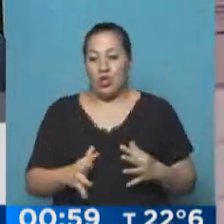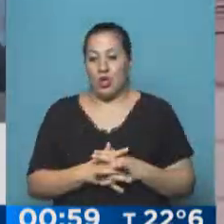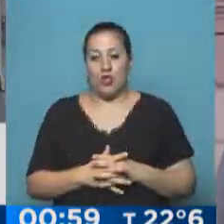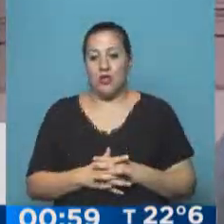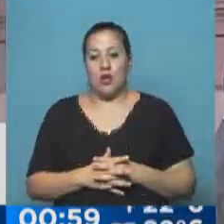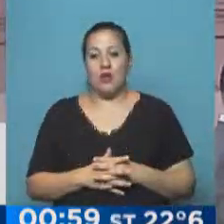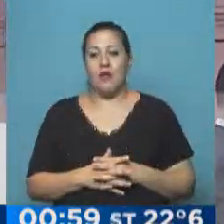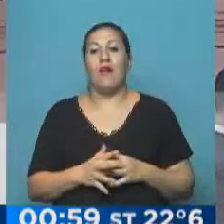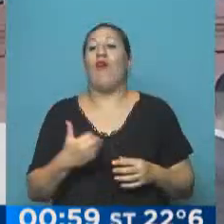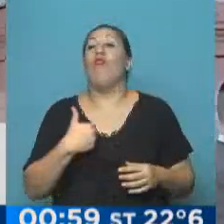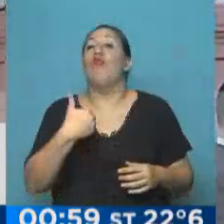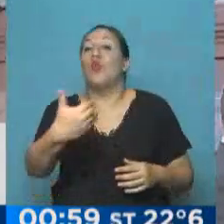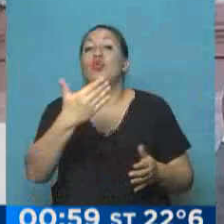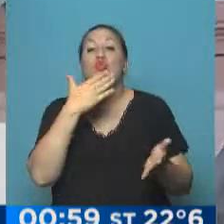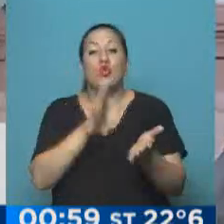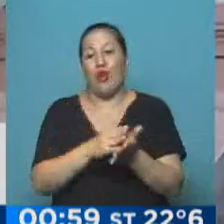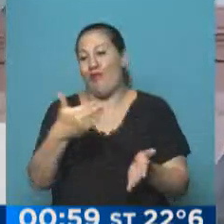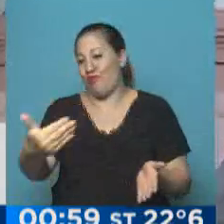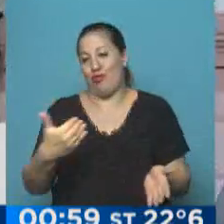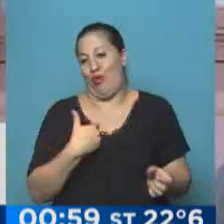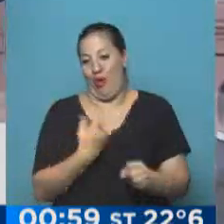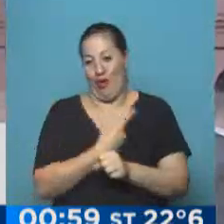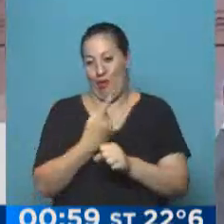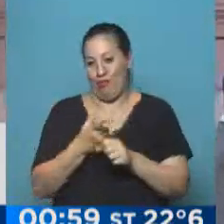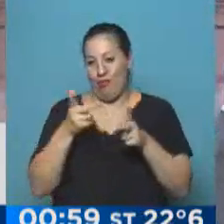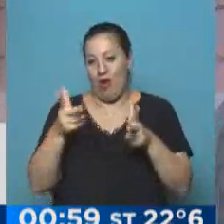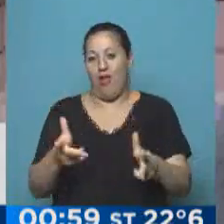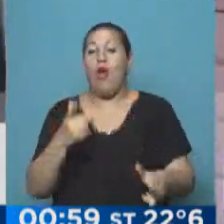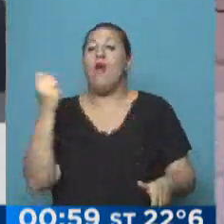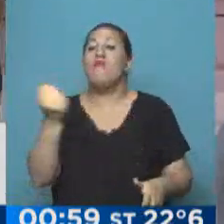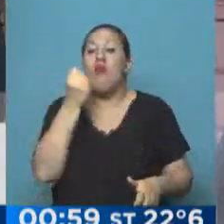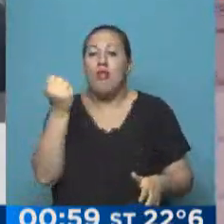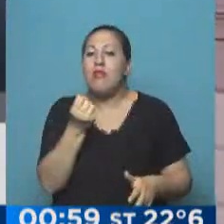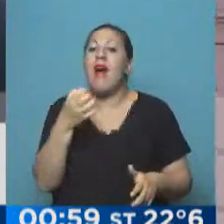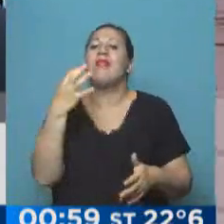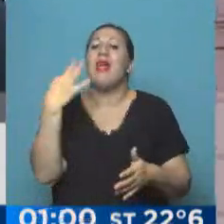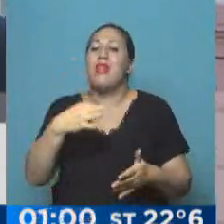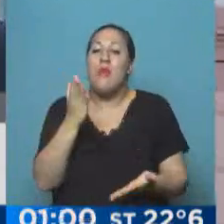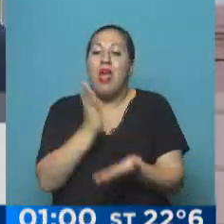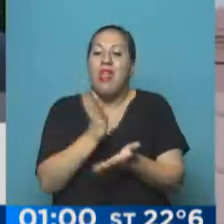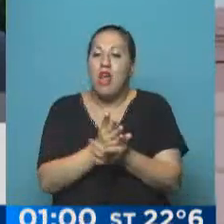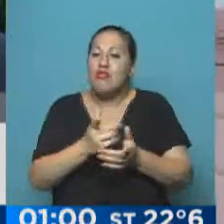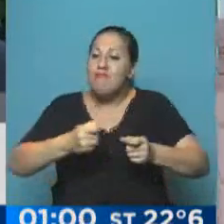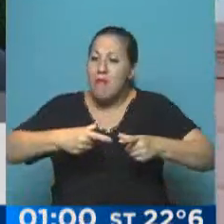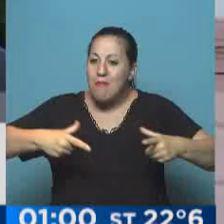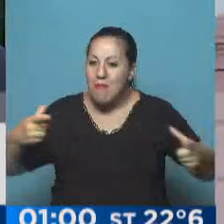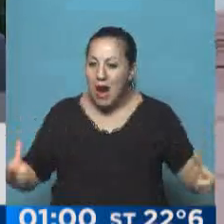Imposible hacer futurología. Lo importante es que haya ampliación de derechos para el pueblo argentino, bienestar,